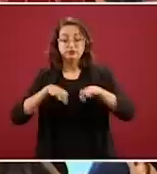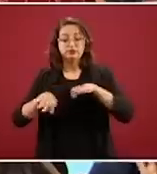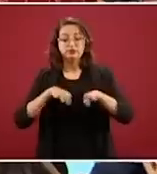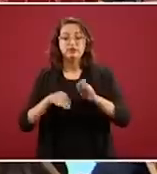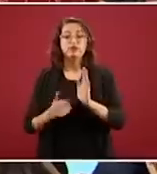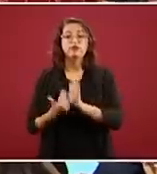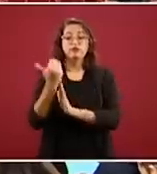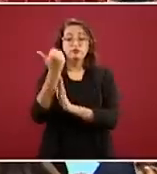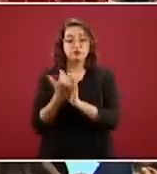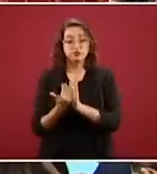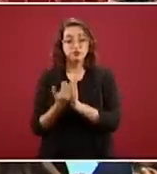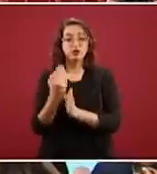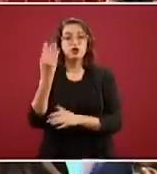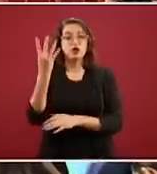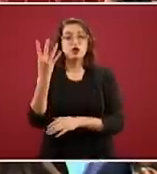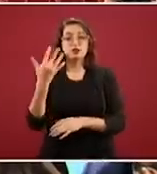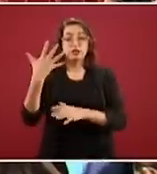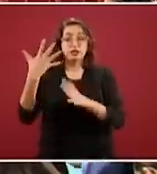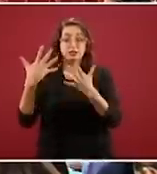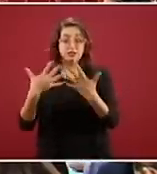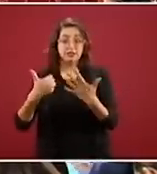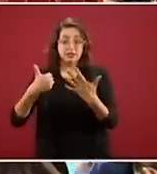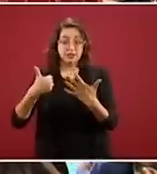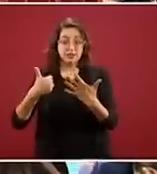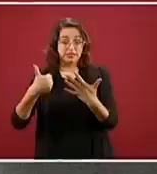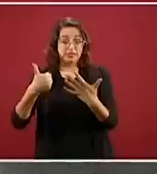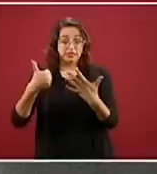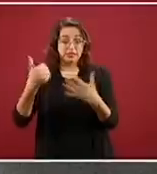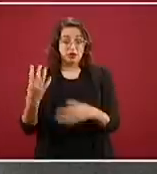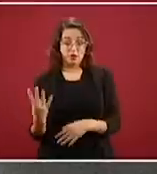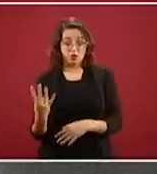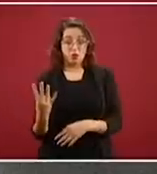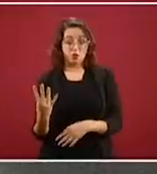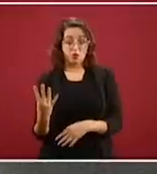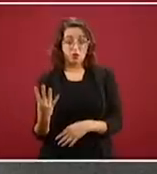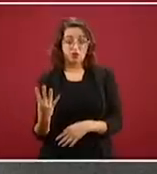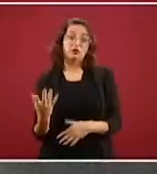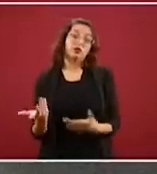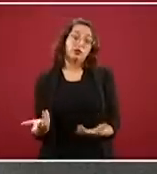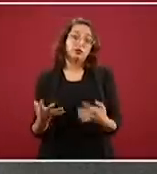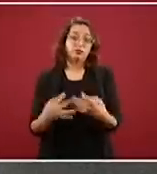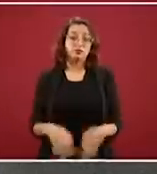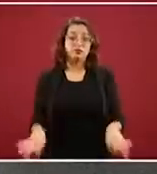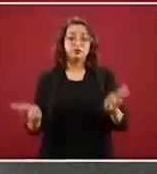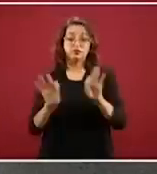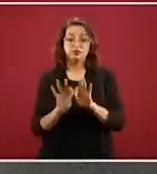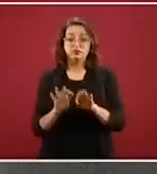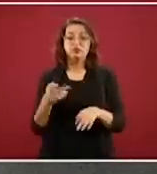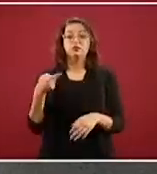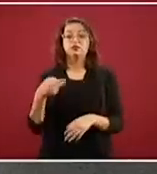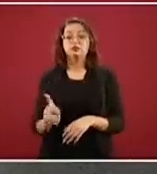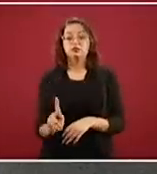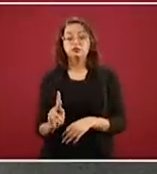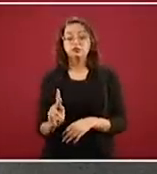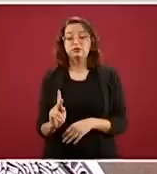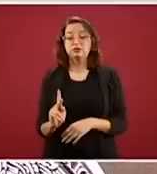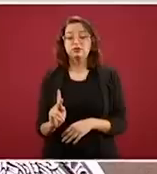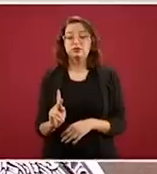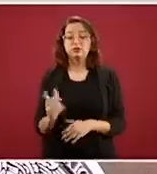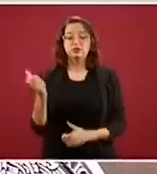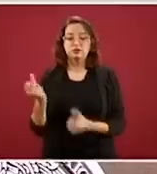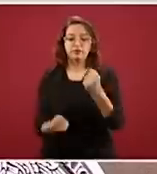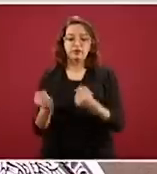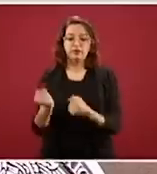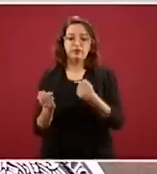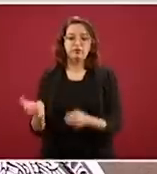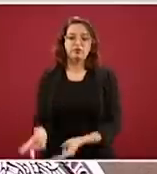ya han bajado a 4, que es importante en el caso de la ciudad. Pero en lo de vehículos,